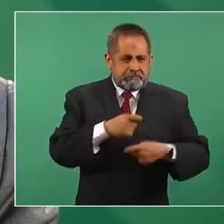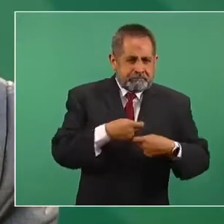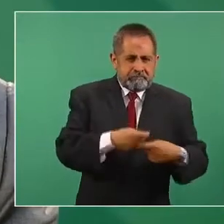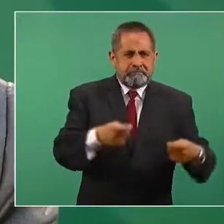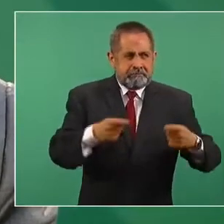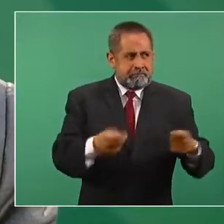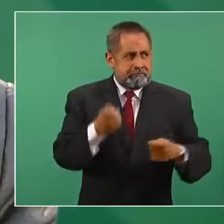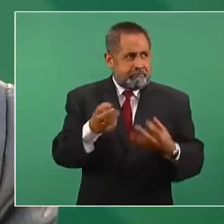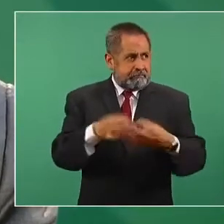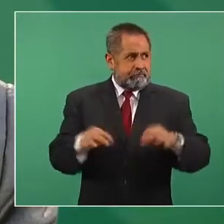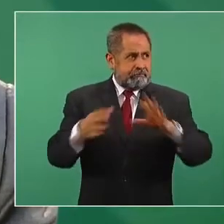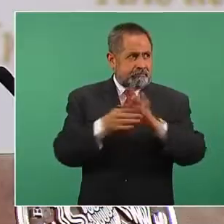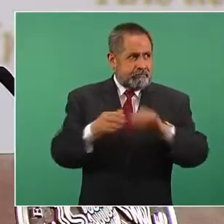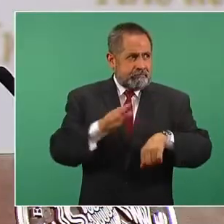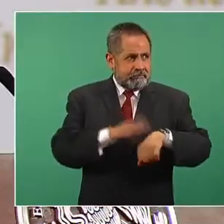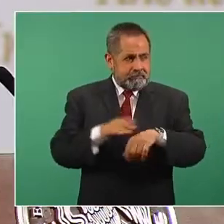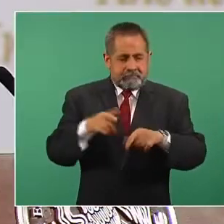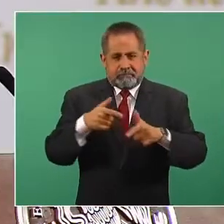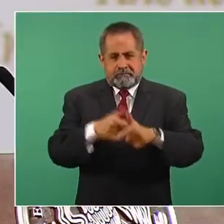vacunas.